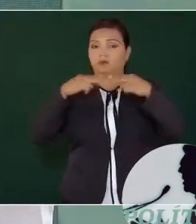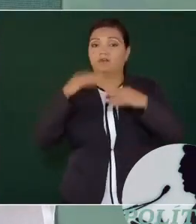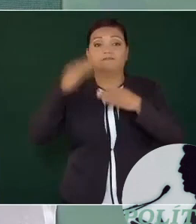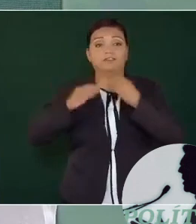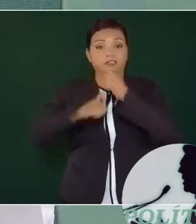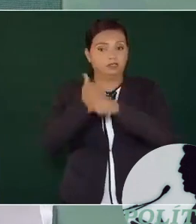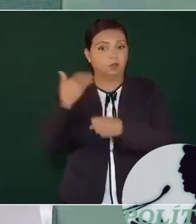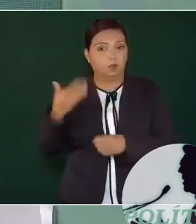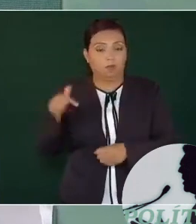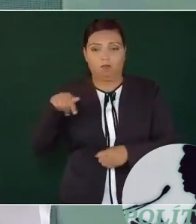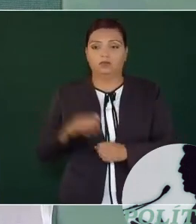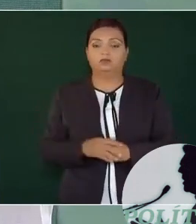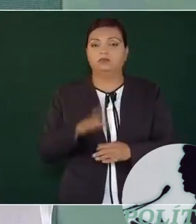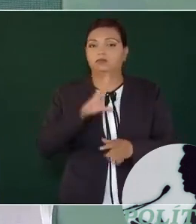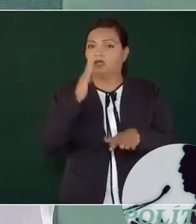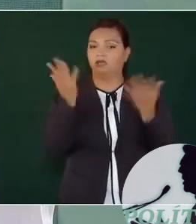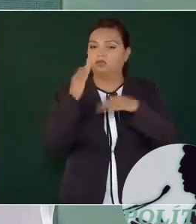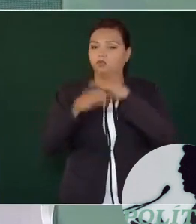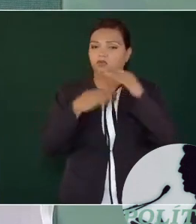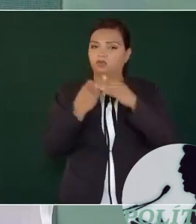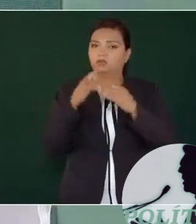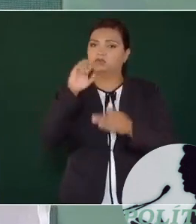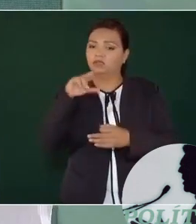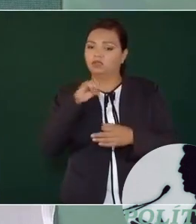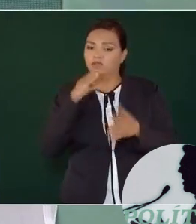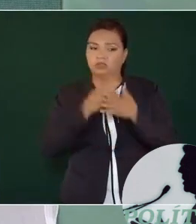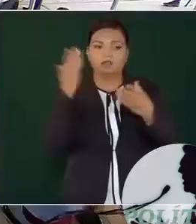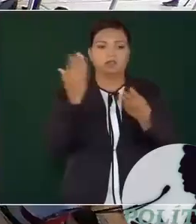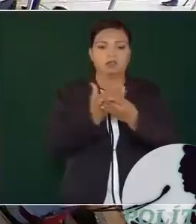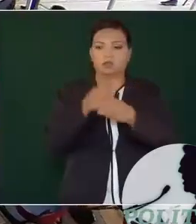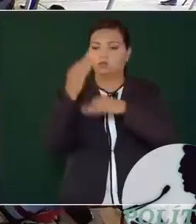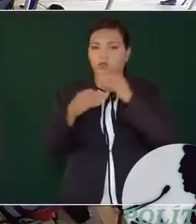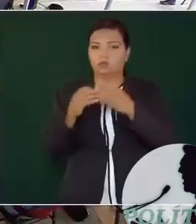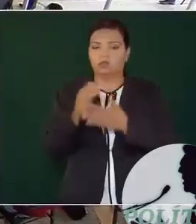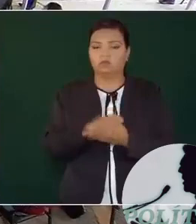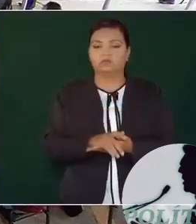este año. Ya estamos haciendo todos los trámites y la